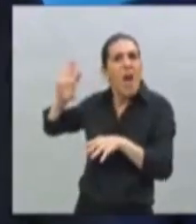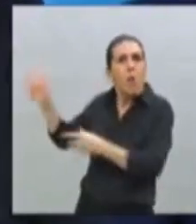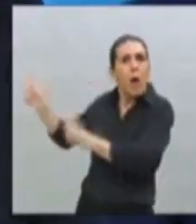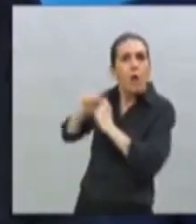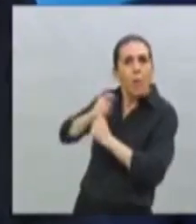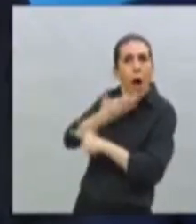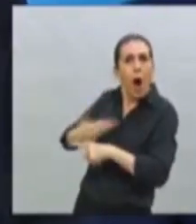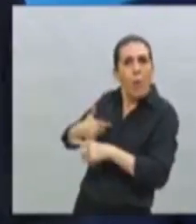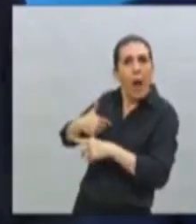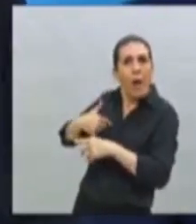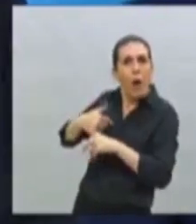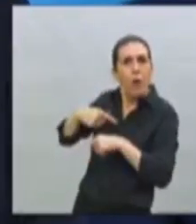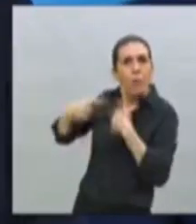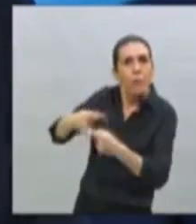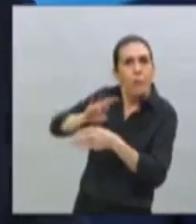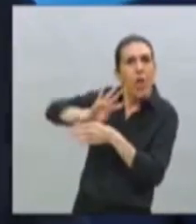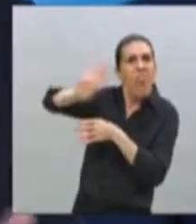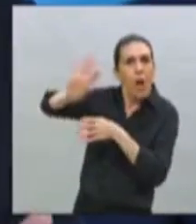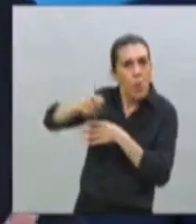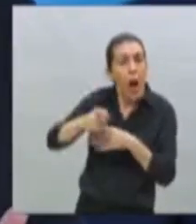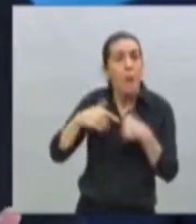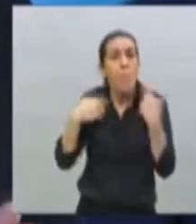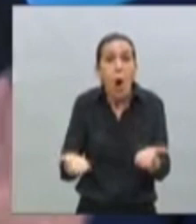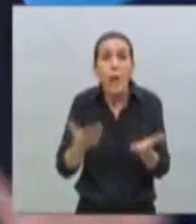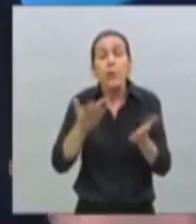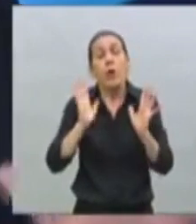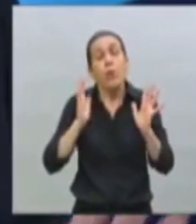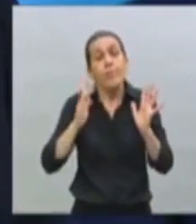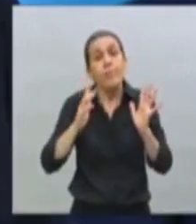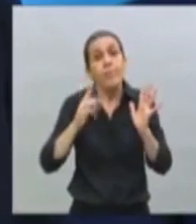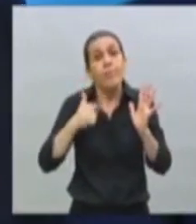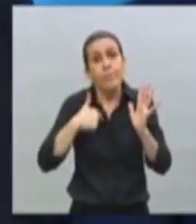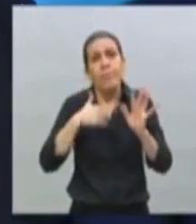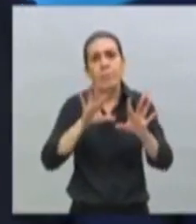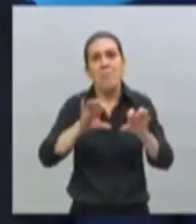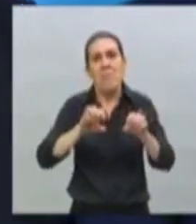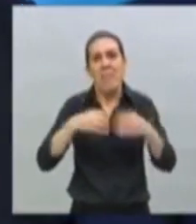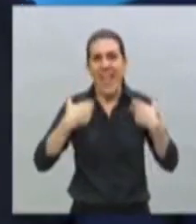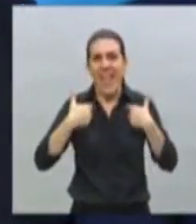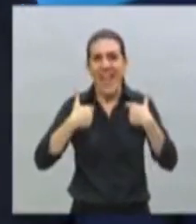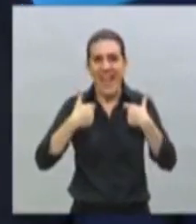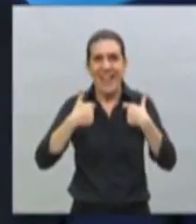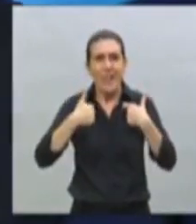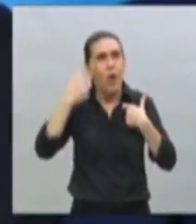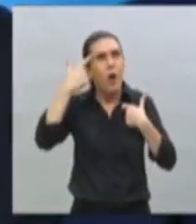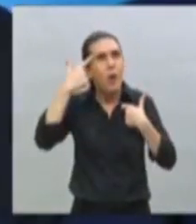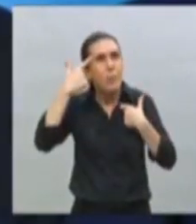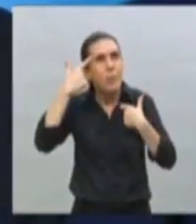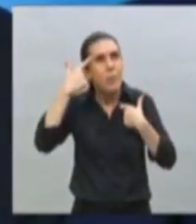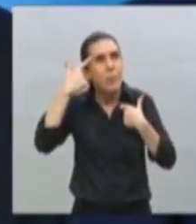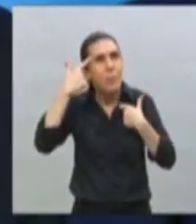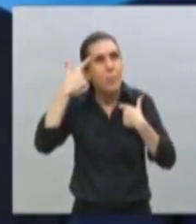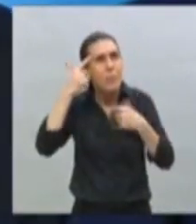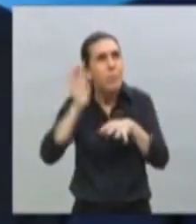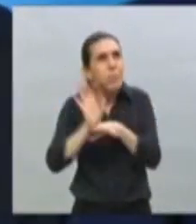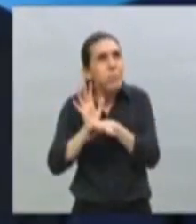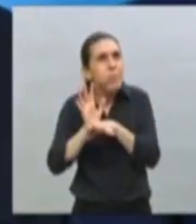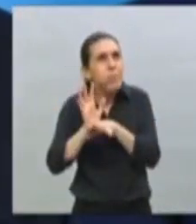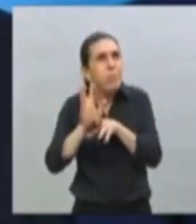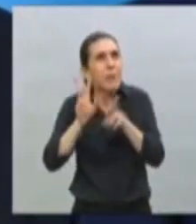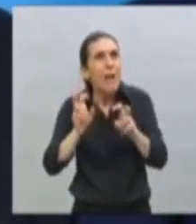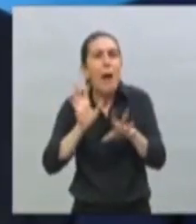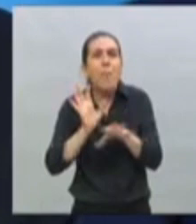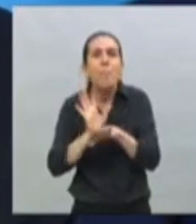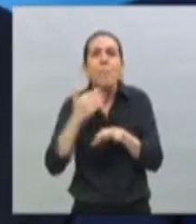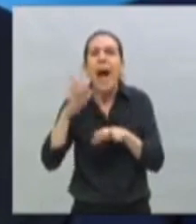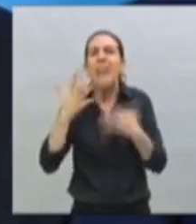que, dicho esto, déjenme recurrir a mi mecanismo más simple para que